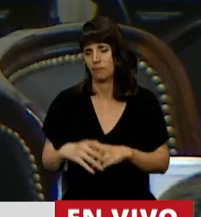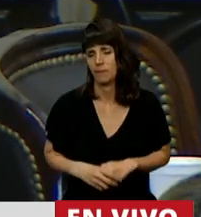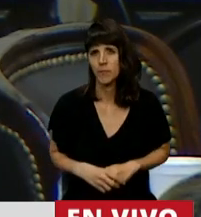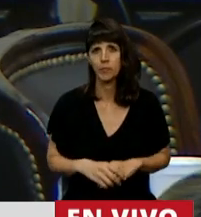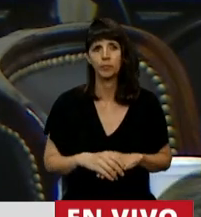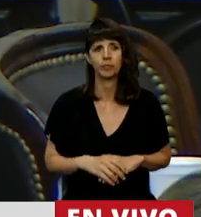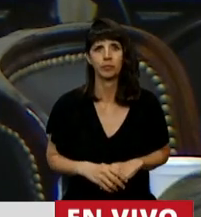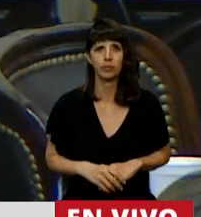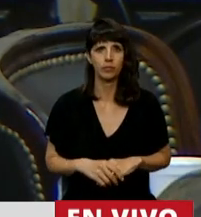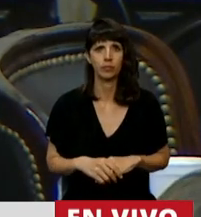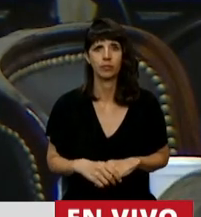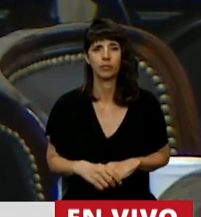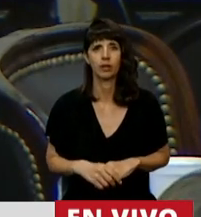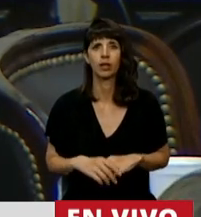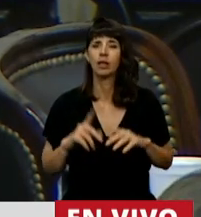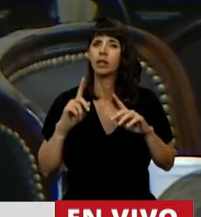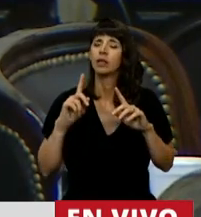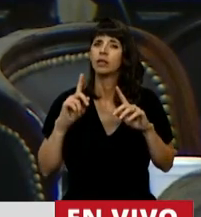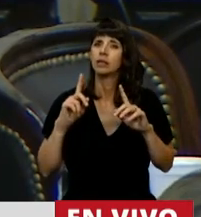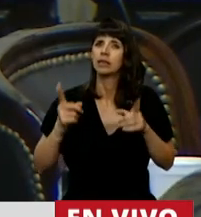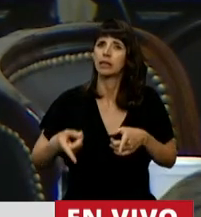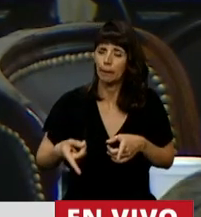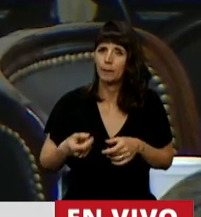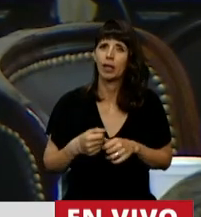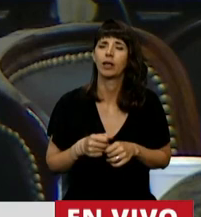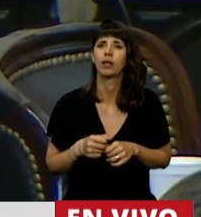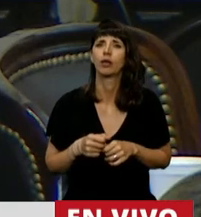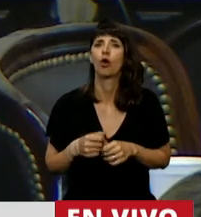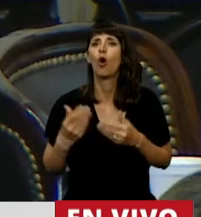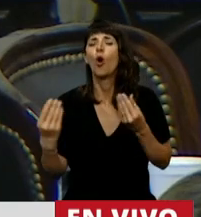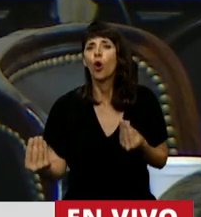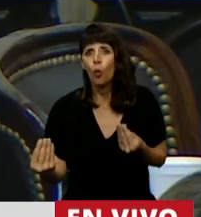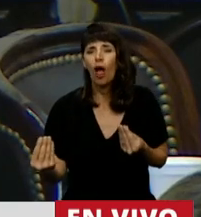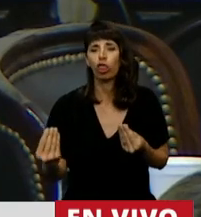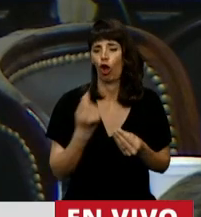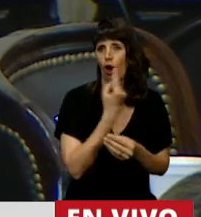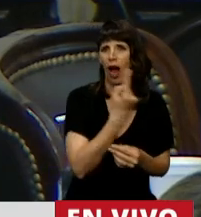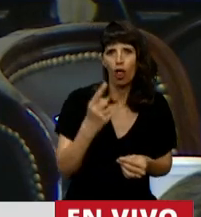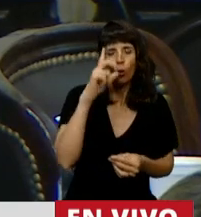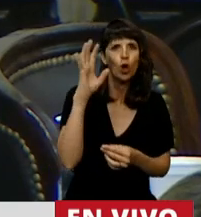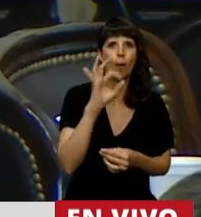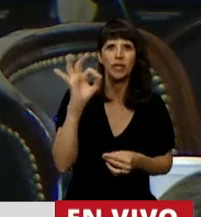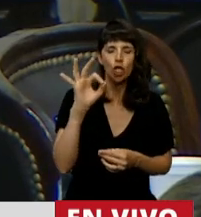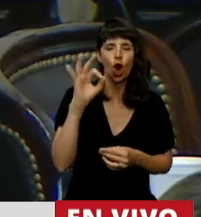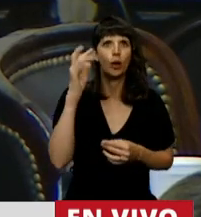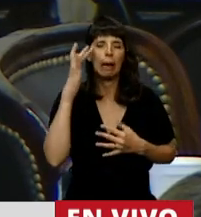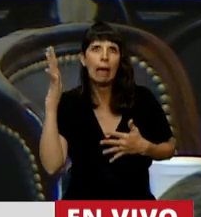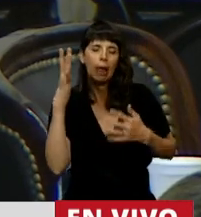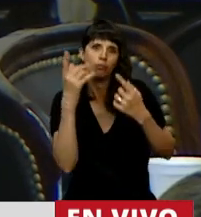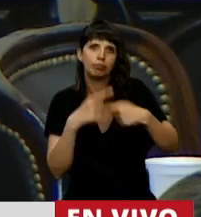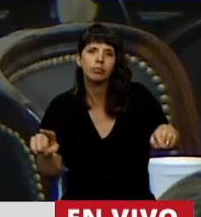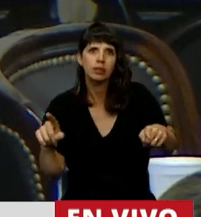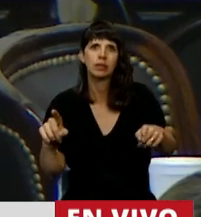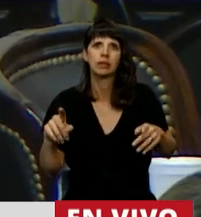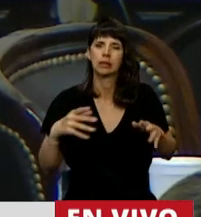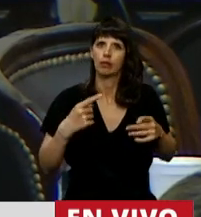También cuando se ponen a crujir las creencias personales de uno, dicen que a